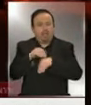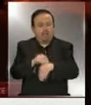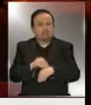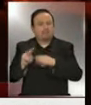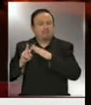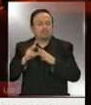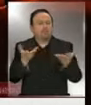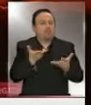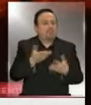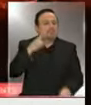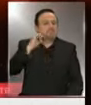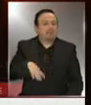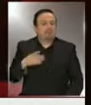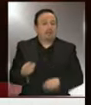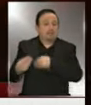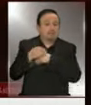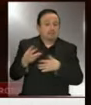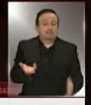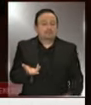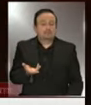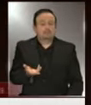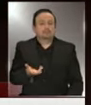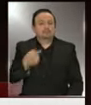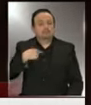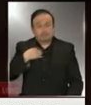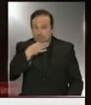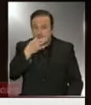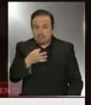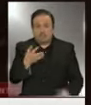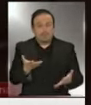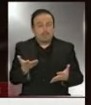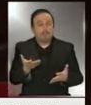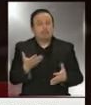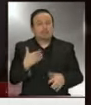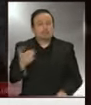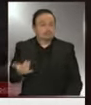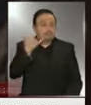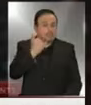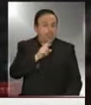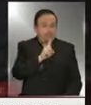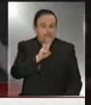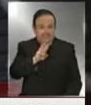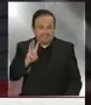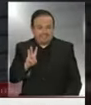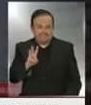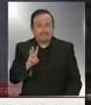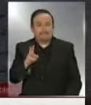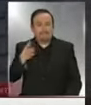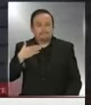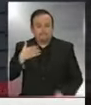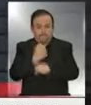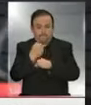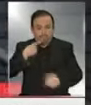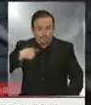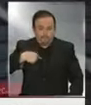los vecinos? ¿Cómo fue la información? A ver, esto es, como les señalé, es una llamada a nivel 133. Y por lo cual concurre